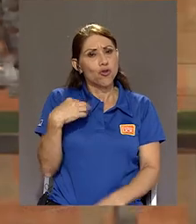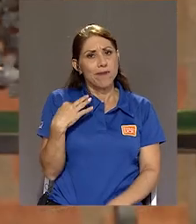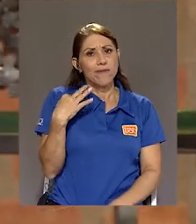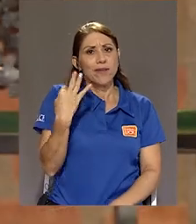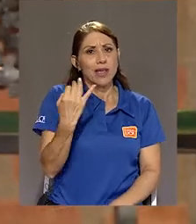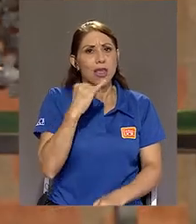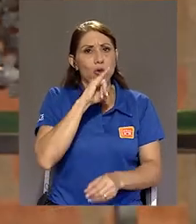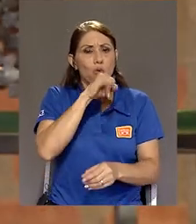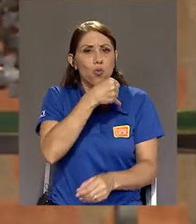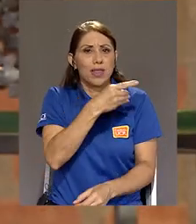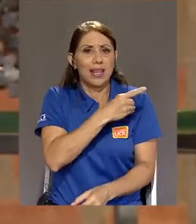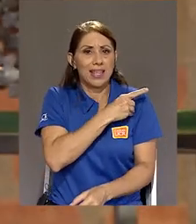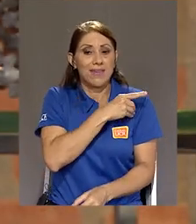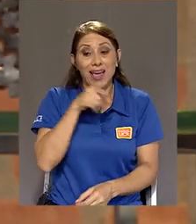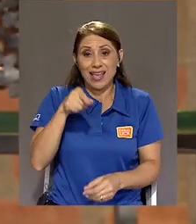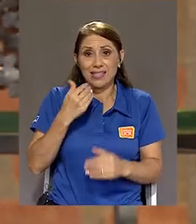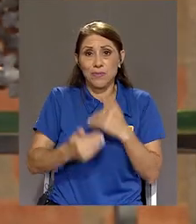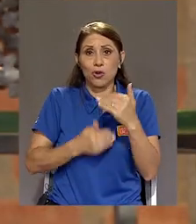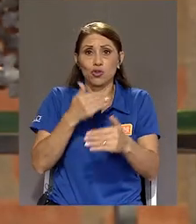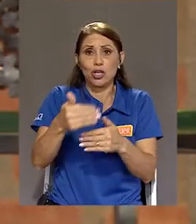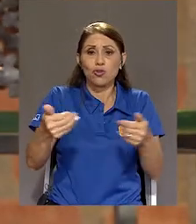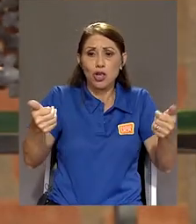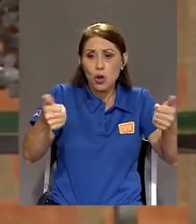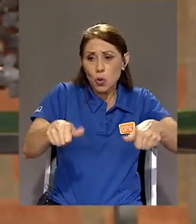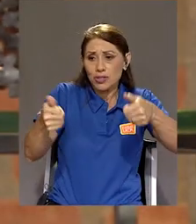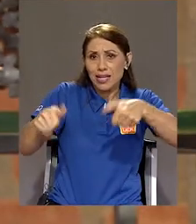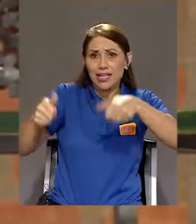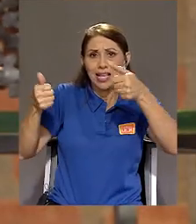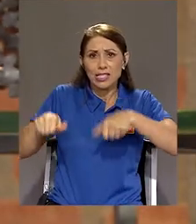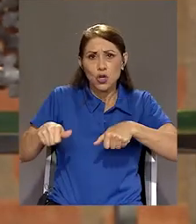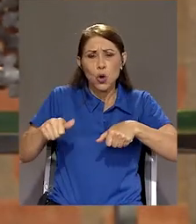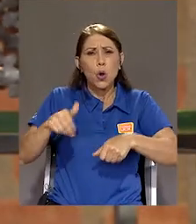de concertación reunió cerca de 300